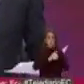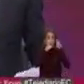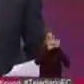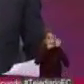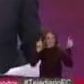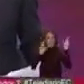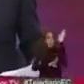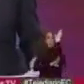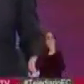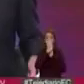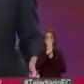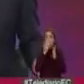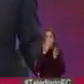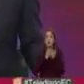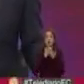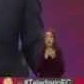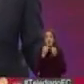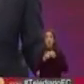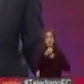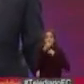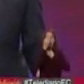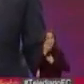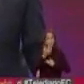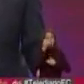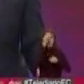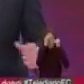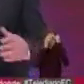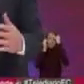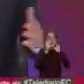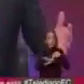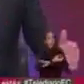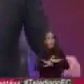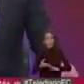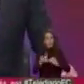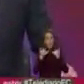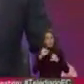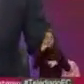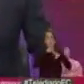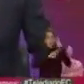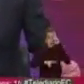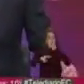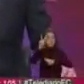el Desarrollo Cordes, por ofrecernos su punto de vista y su panorama